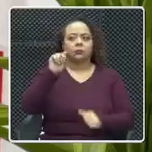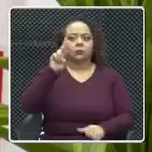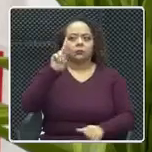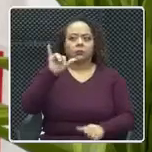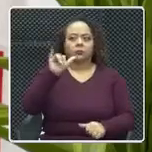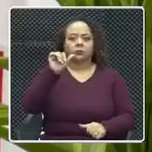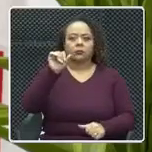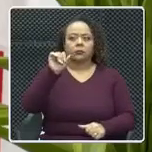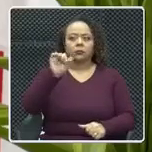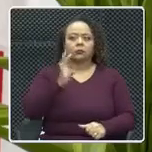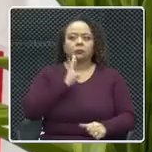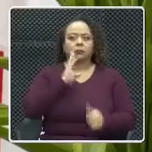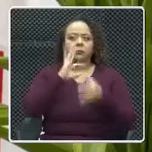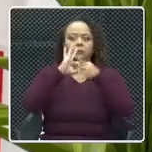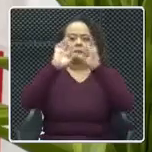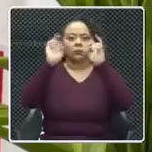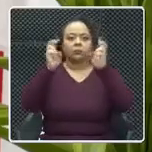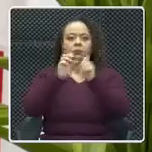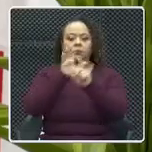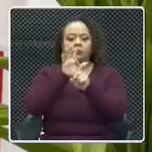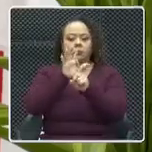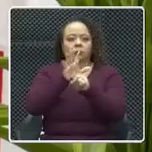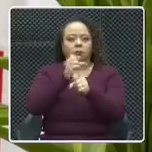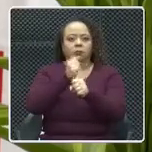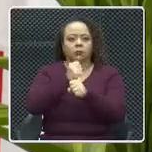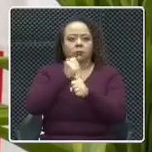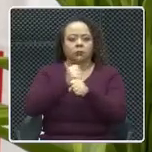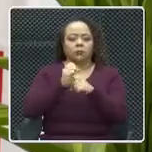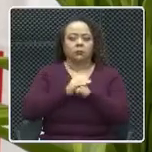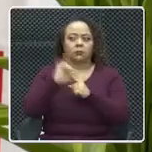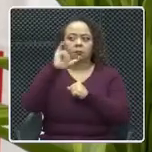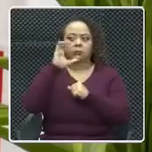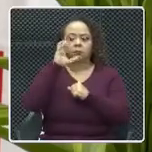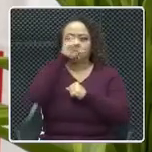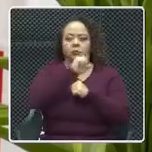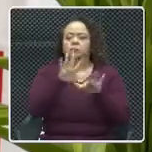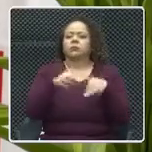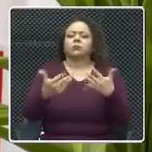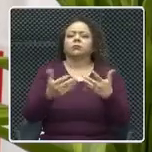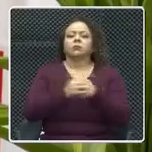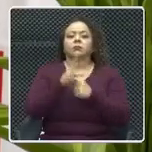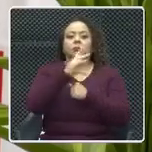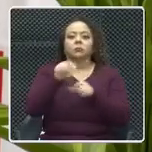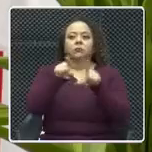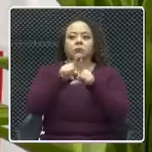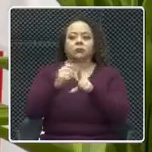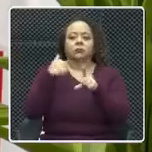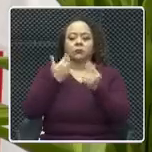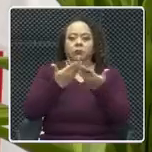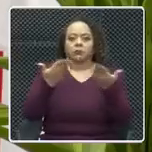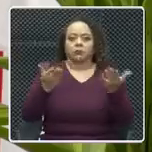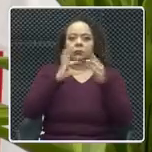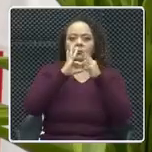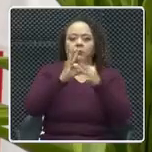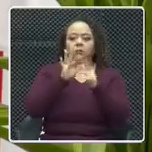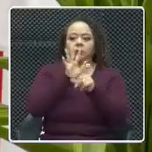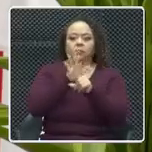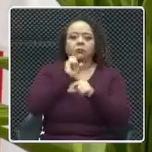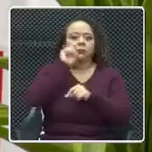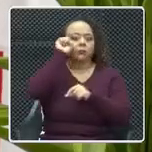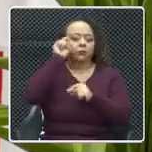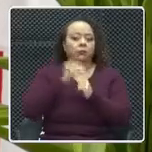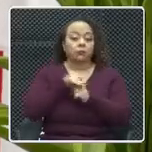hablar sobre este tema de acoso laboral, cómo identificarlo. Y también vendremos con un material sobre acoso